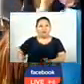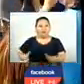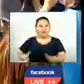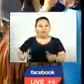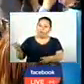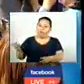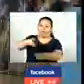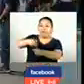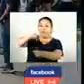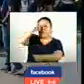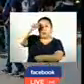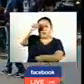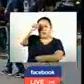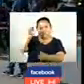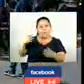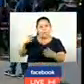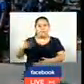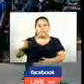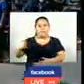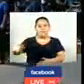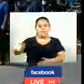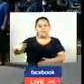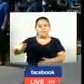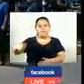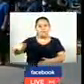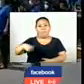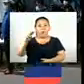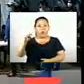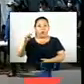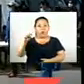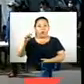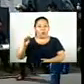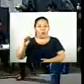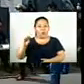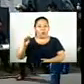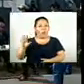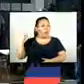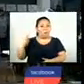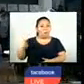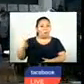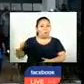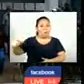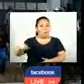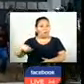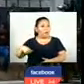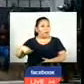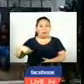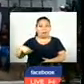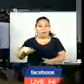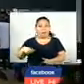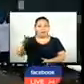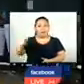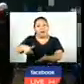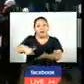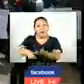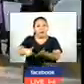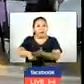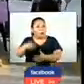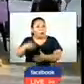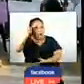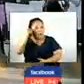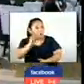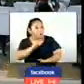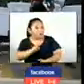Además, están exigiendo el pago respectivo de sus bonos salariales, los cuales aseguran no han sido entregados. La comuna no ha reaccionado